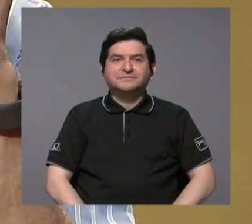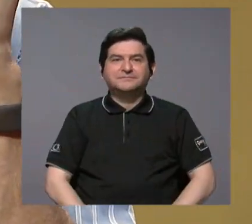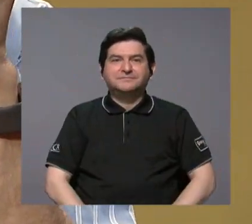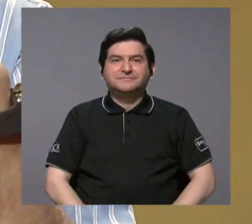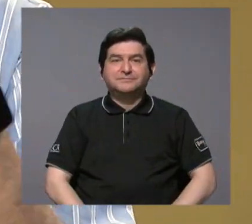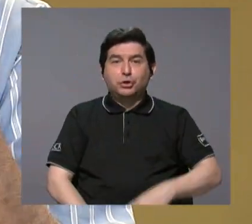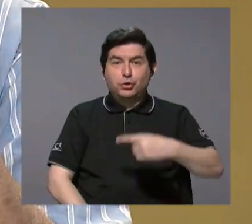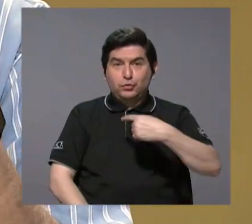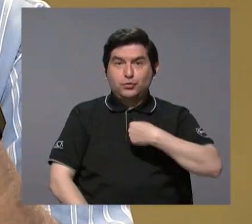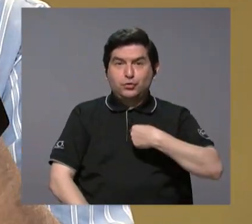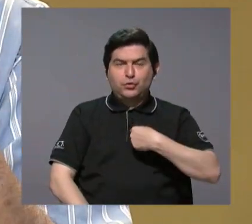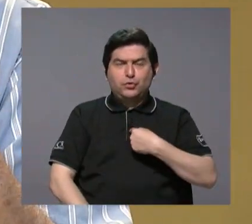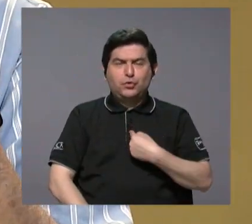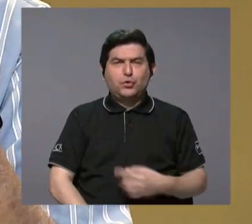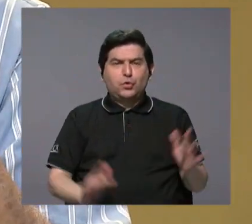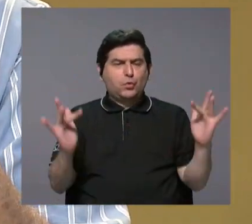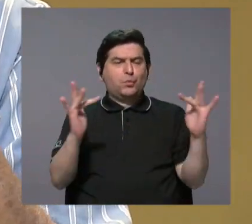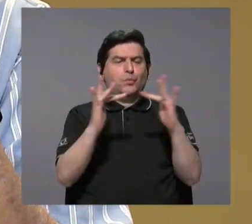yo estuve conectado desde